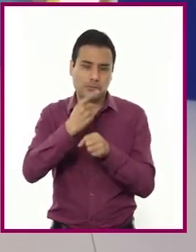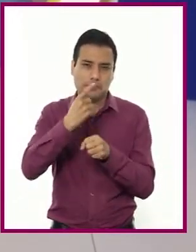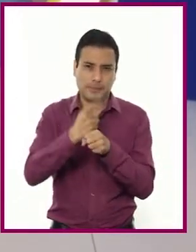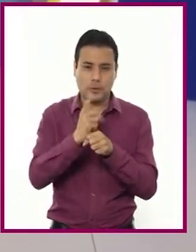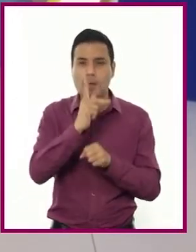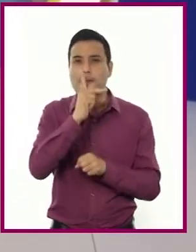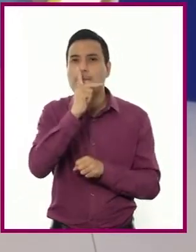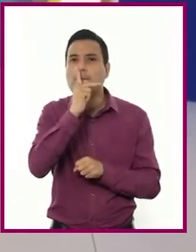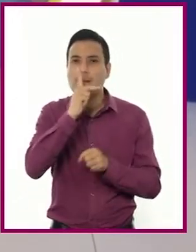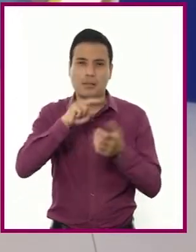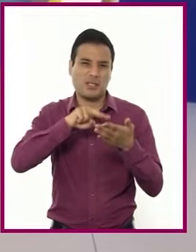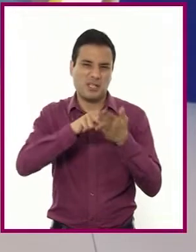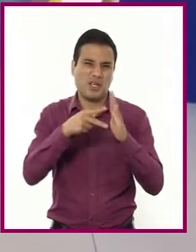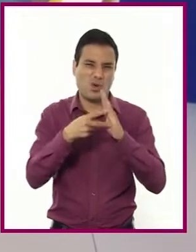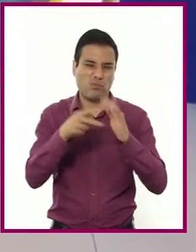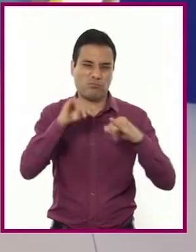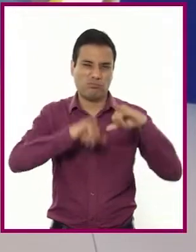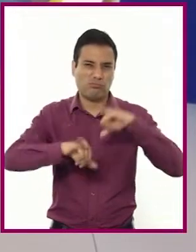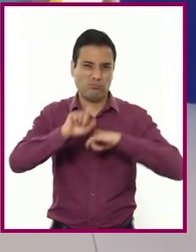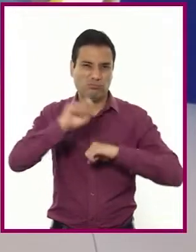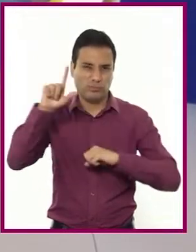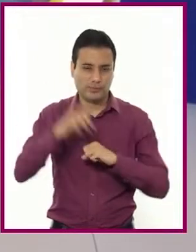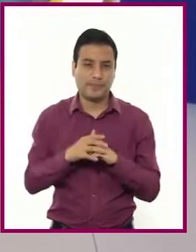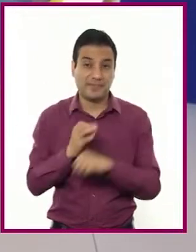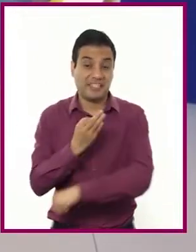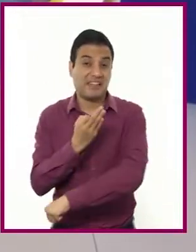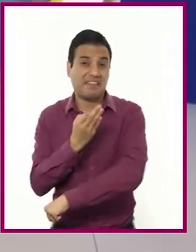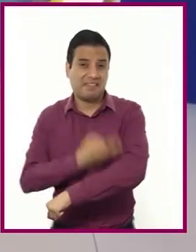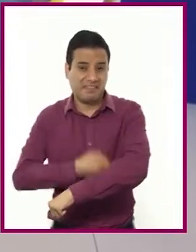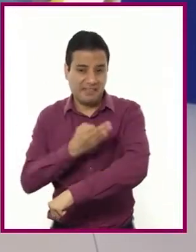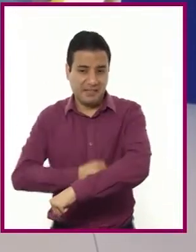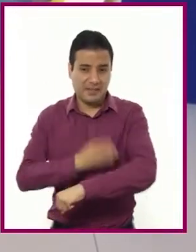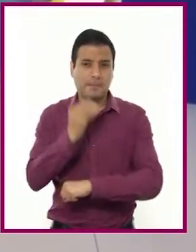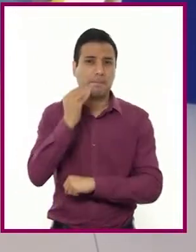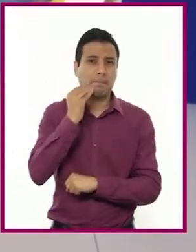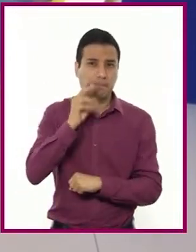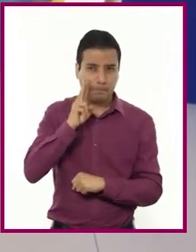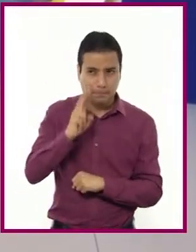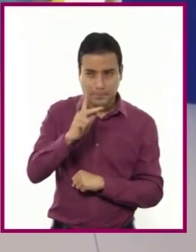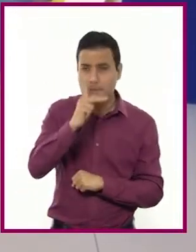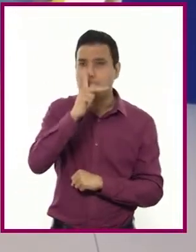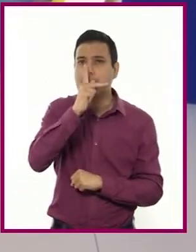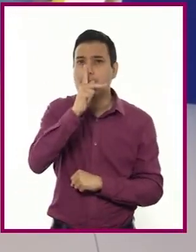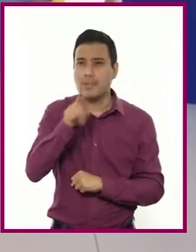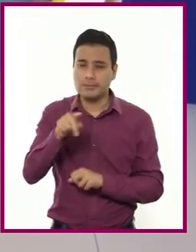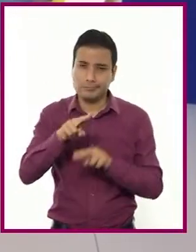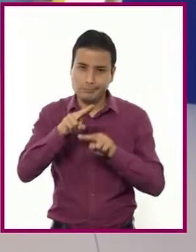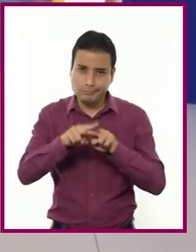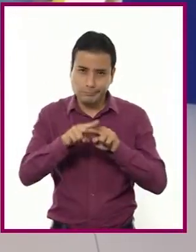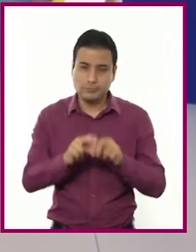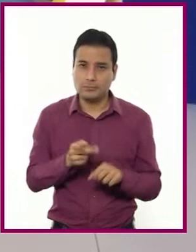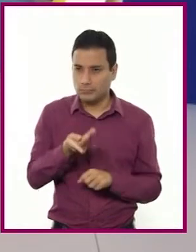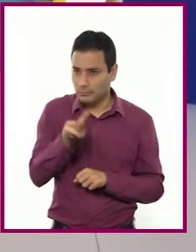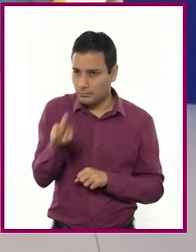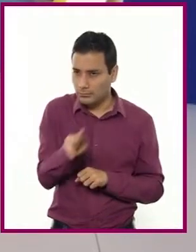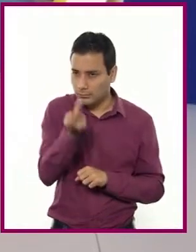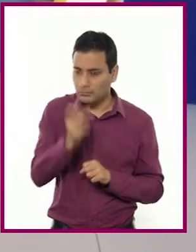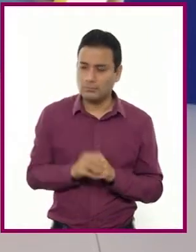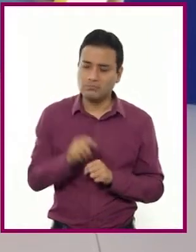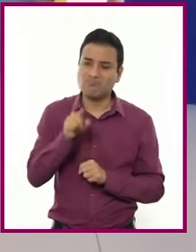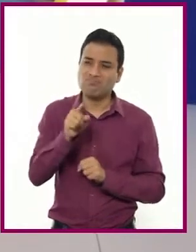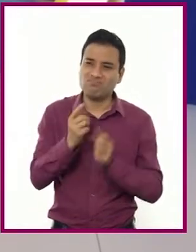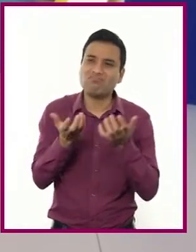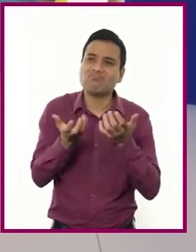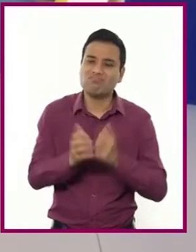un ingeniero químico. Una tarde, Marco vio a su papá sentado en su escritorio. Le preguntó qué